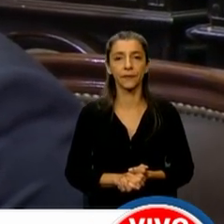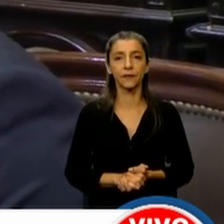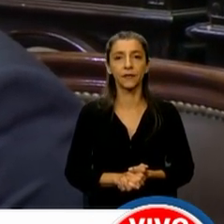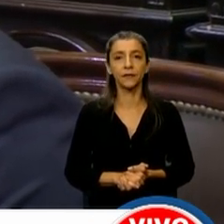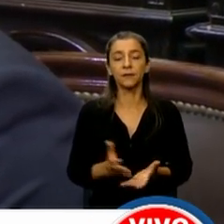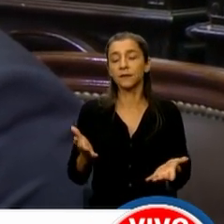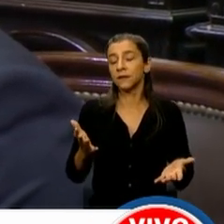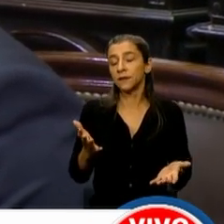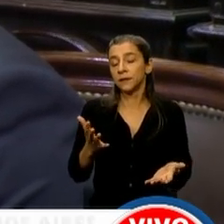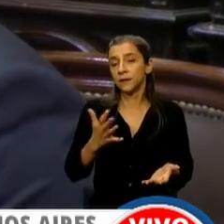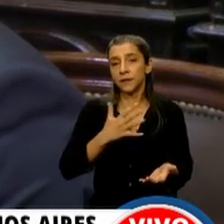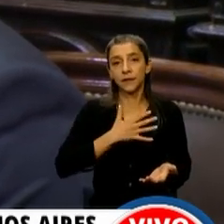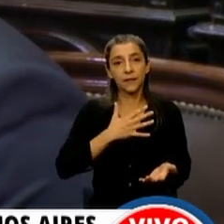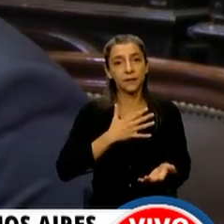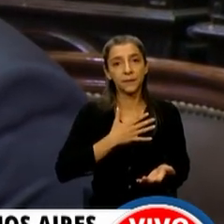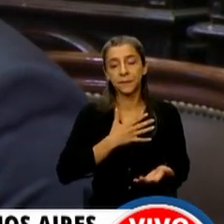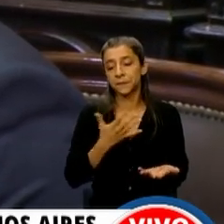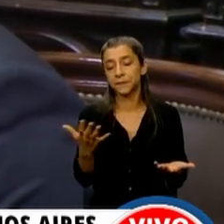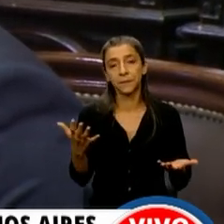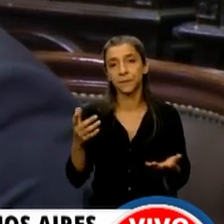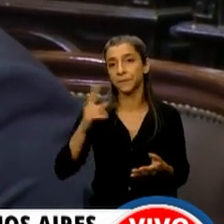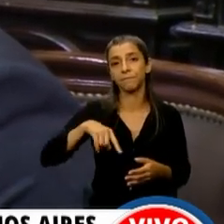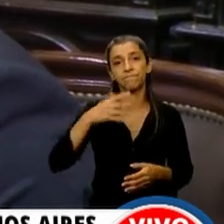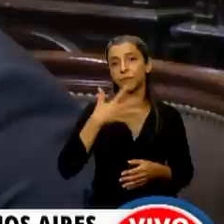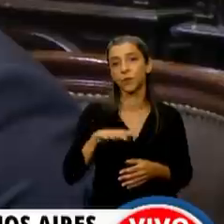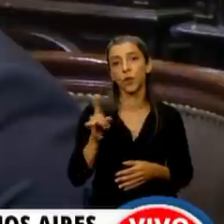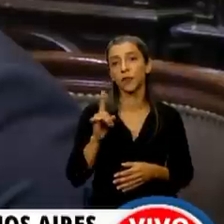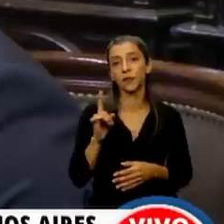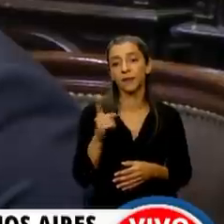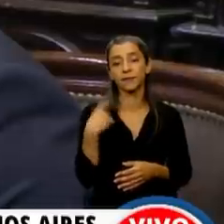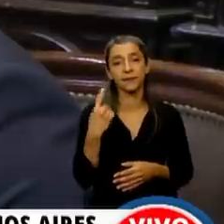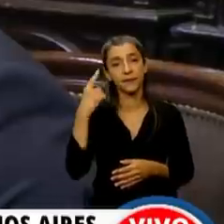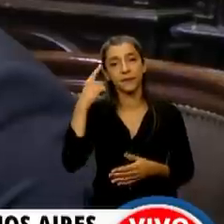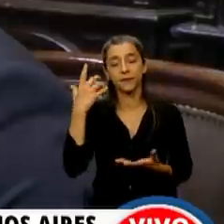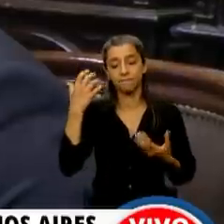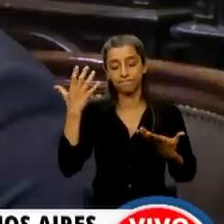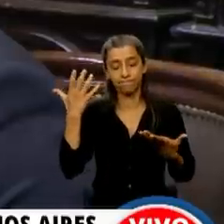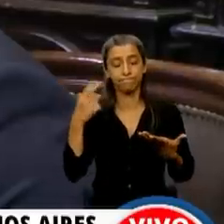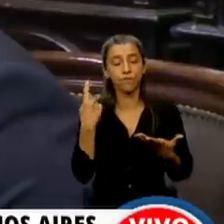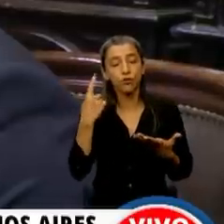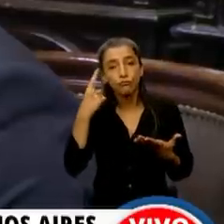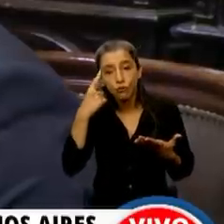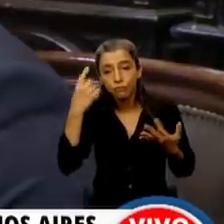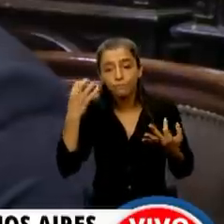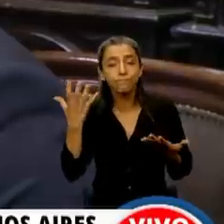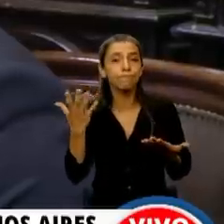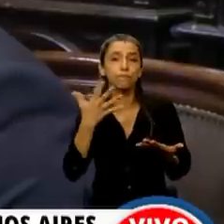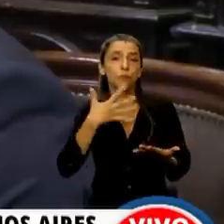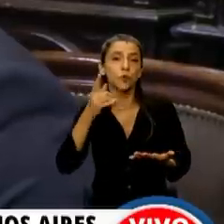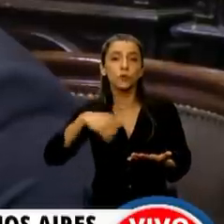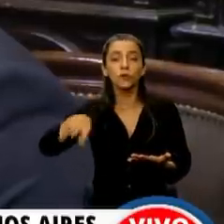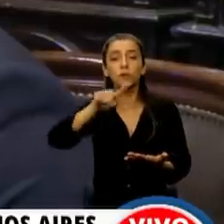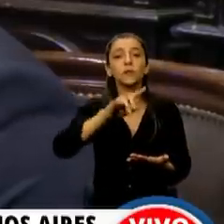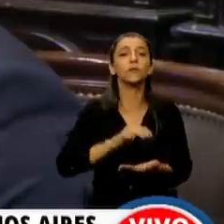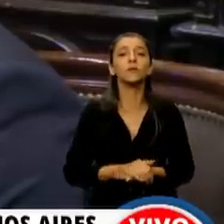lamentamos muchísimo que no se haya comprendido nuestra posición y estamos realmente asombrados